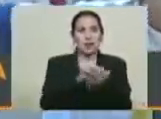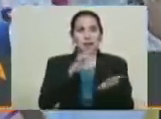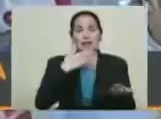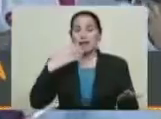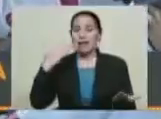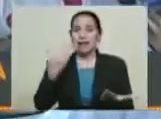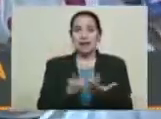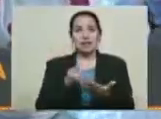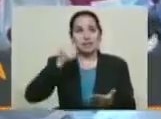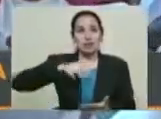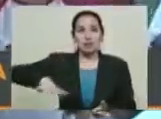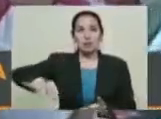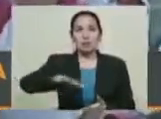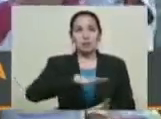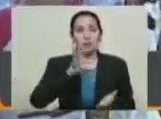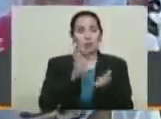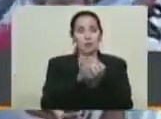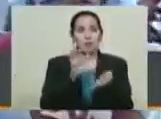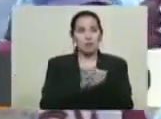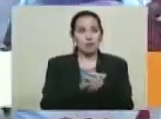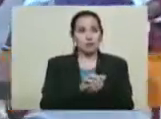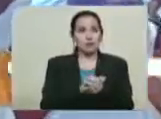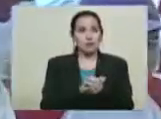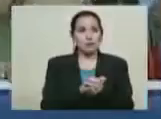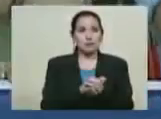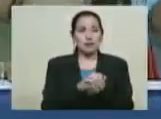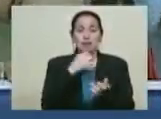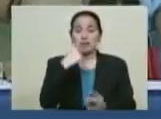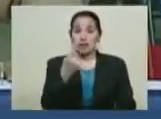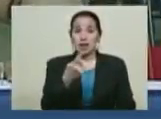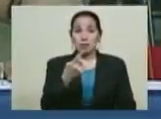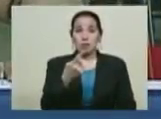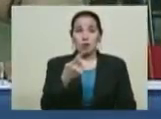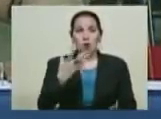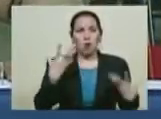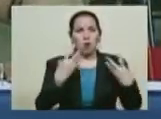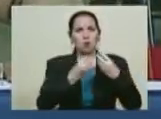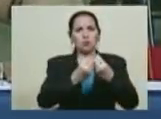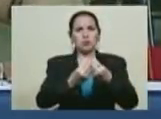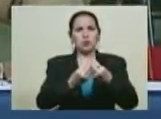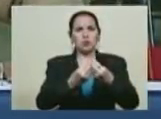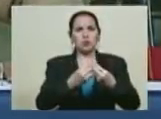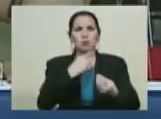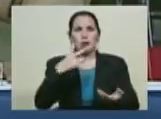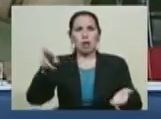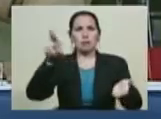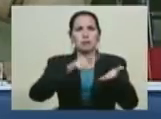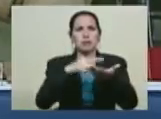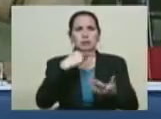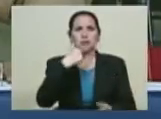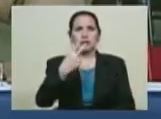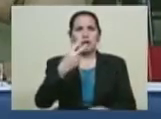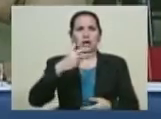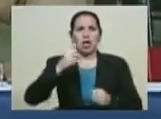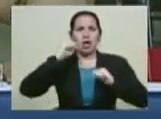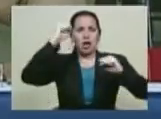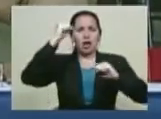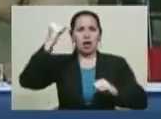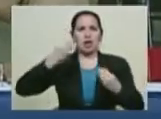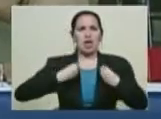gracias, pueblo de Nueva Esparta. Y digamos, entre todos, ¡que viva